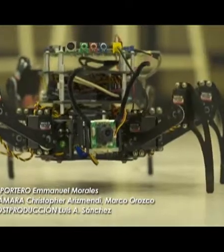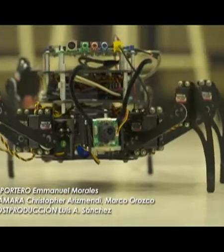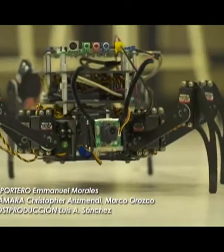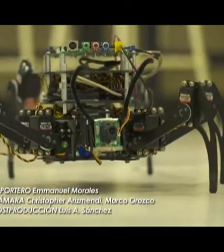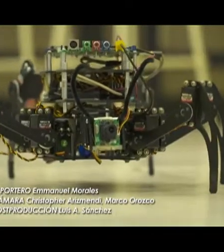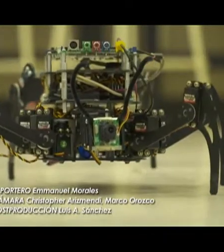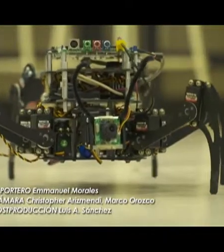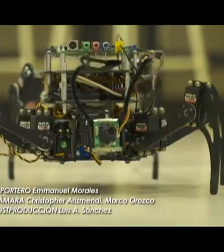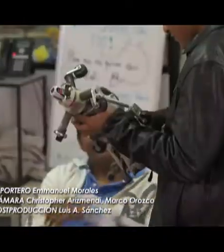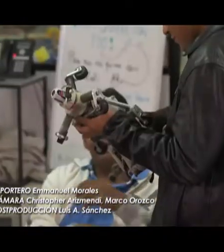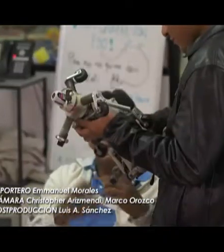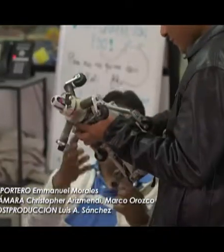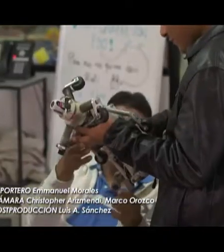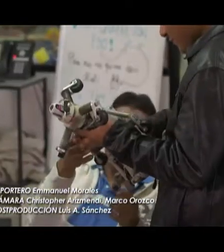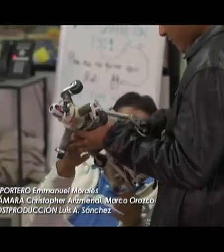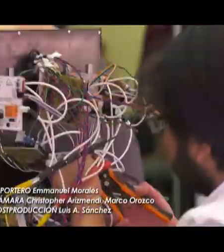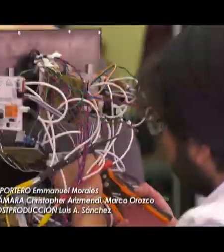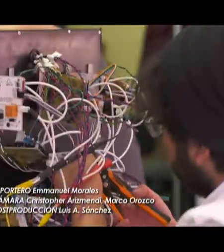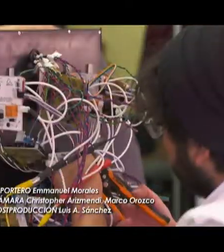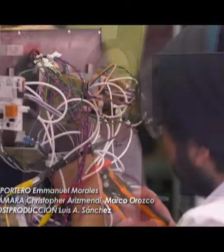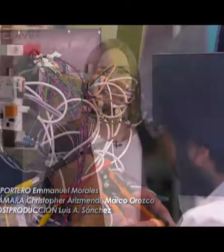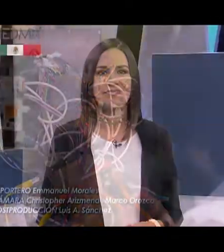país emergente o en alguna potencia.